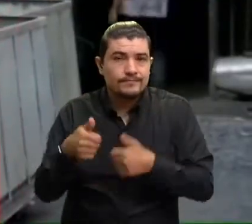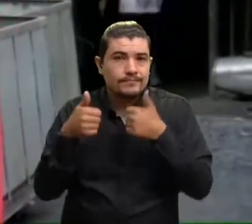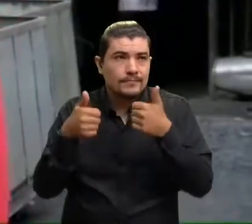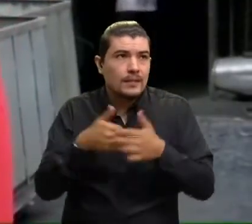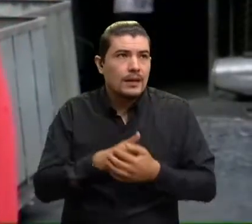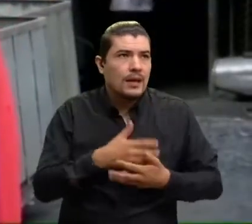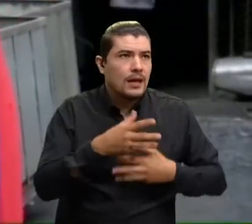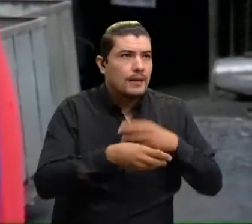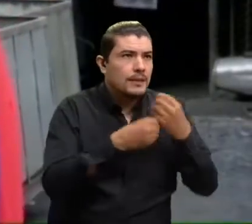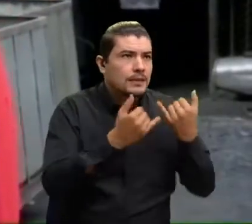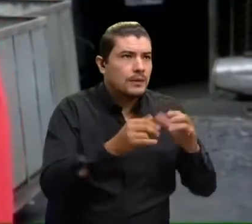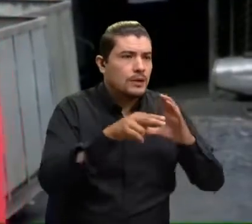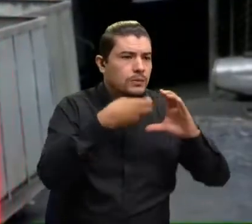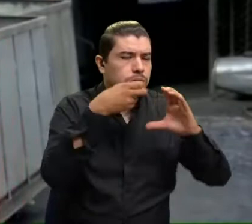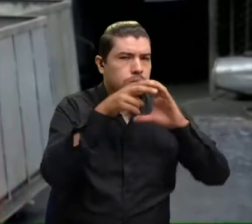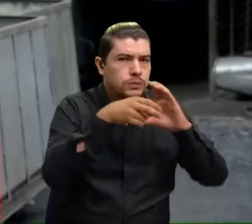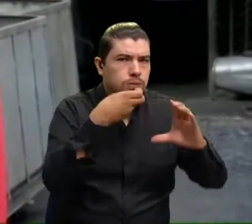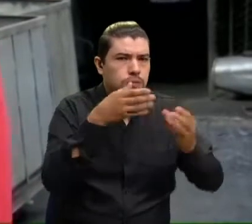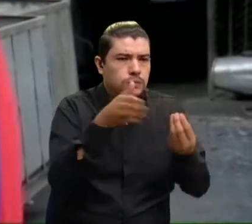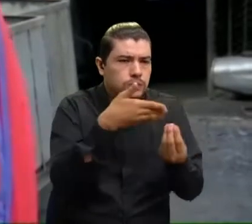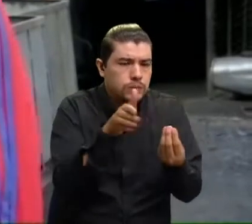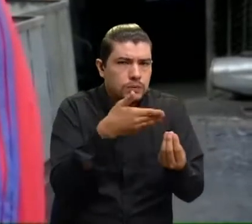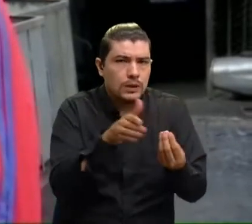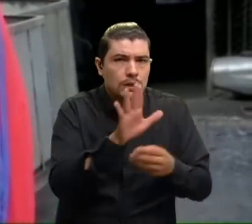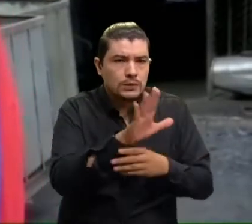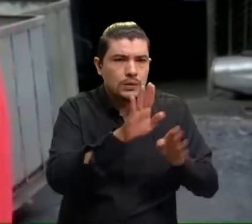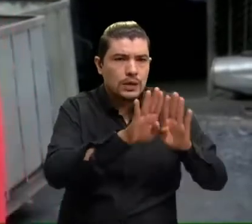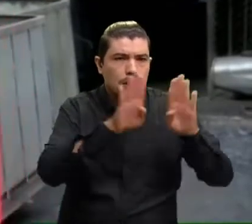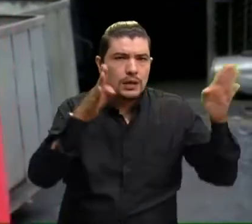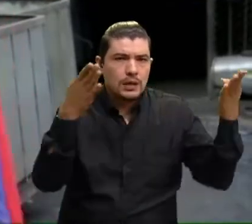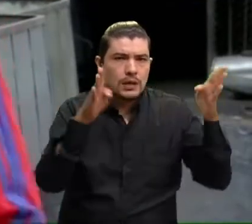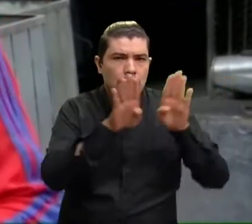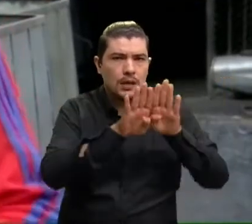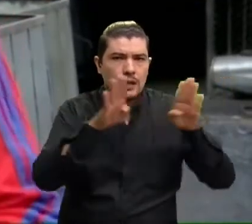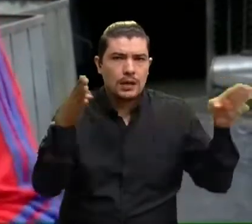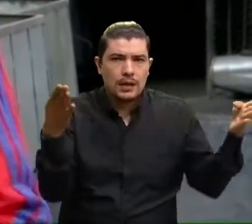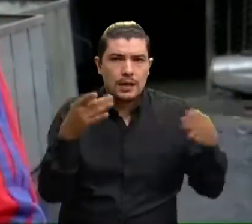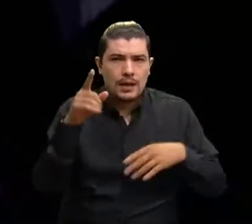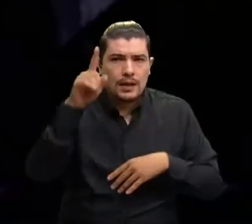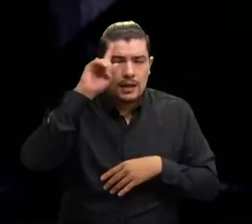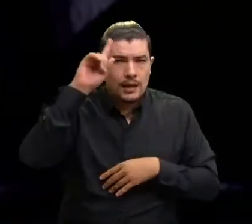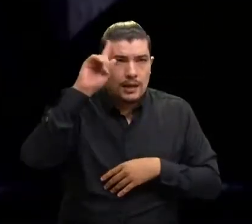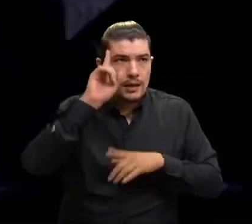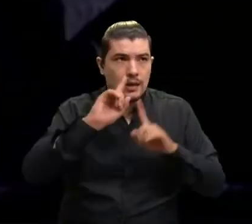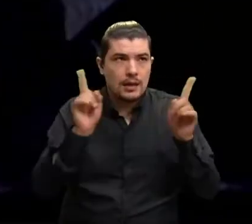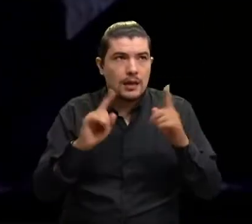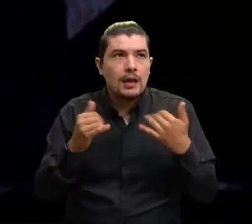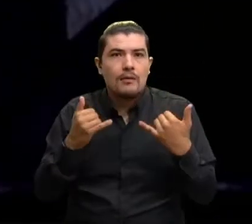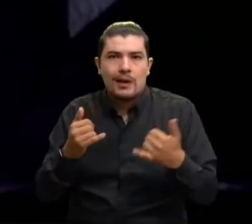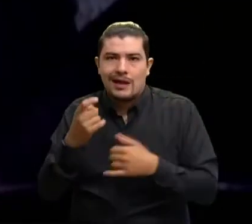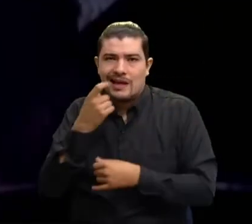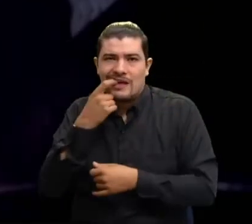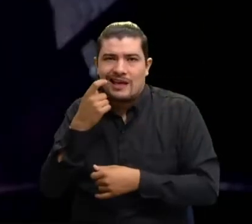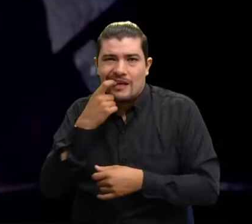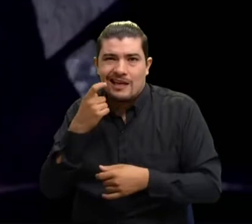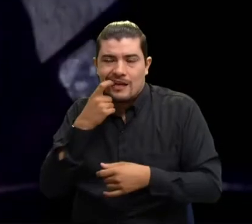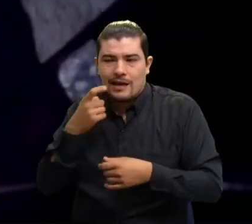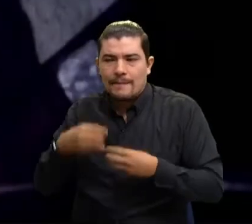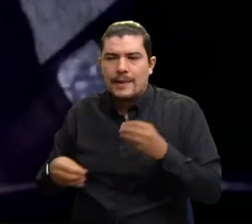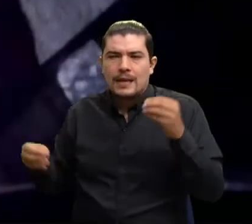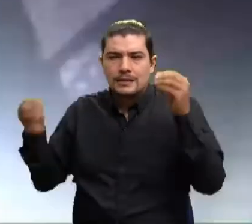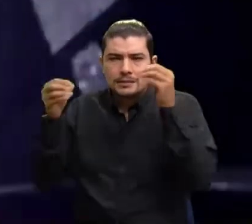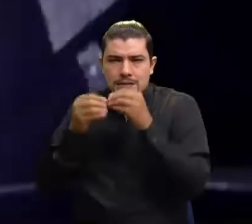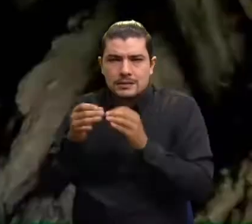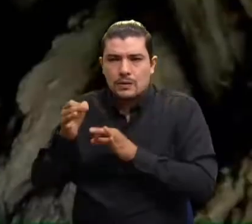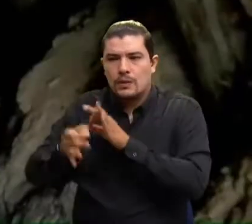Carbones Don Juana no trabajamos con puertas de madera, ya empezamos a implementar con puertas de hierro, donde le damos más